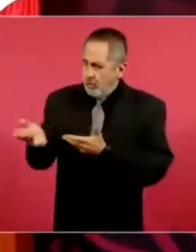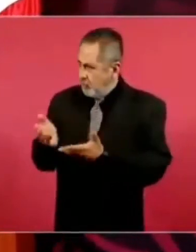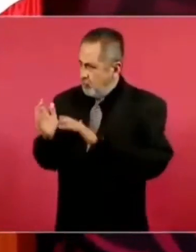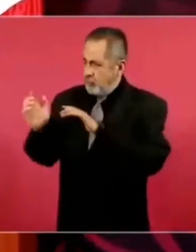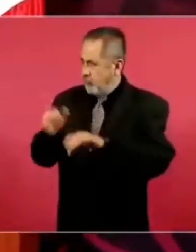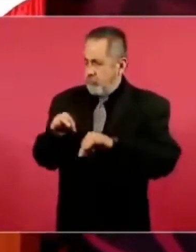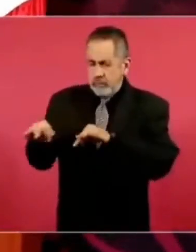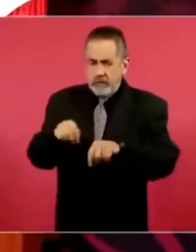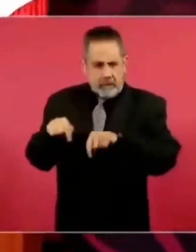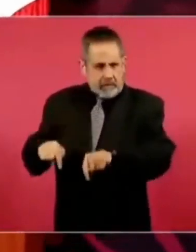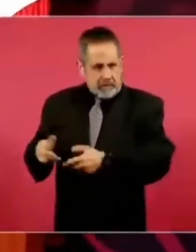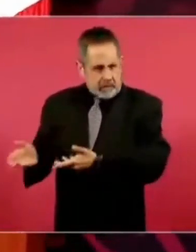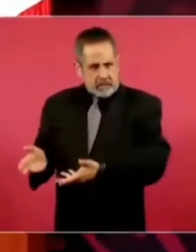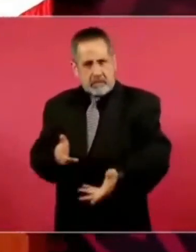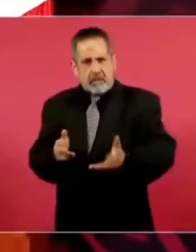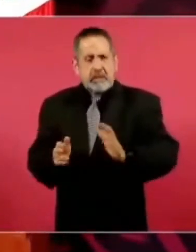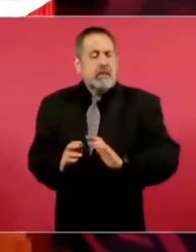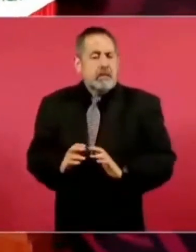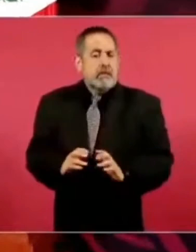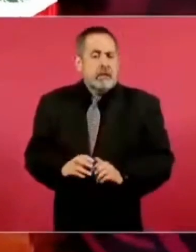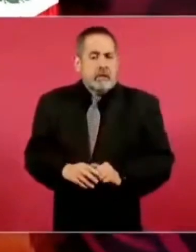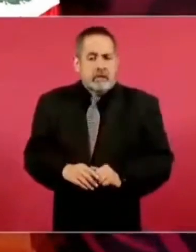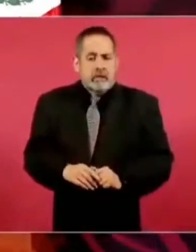trabajo. Hay